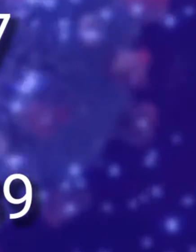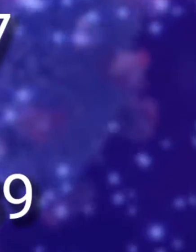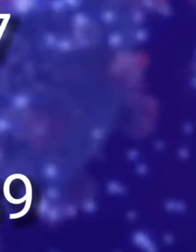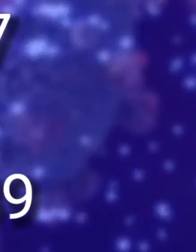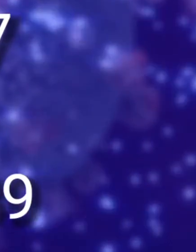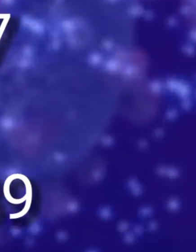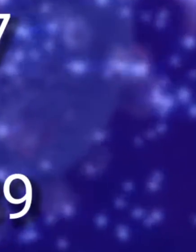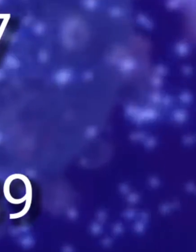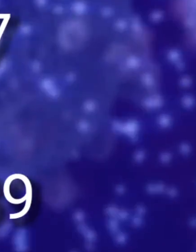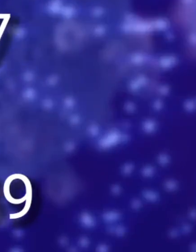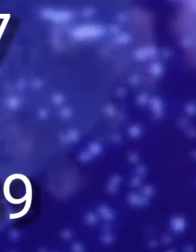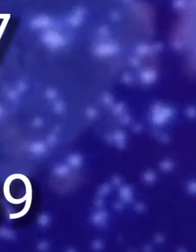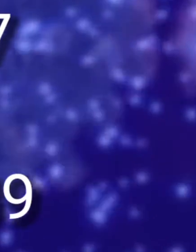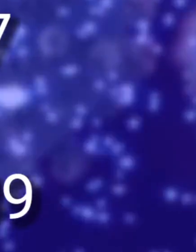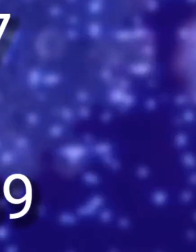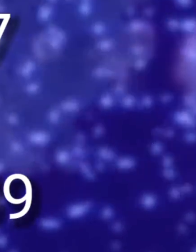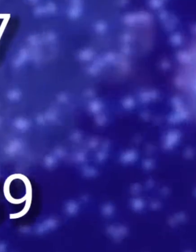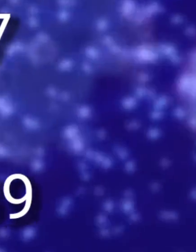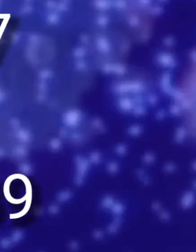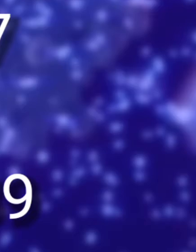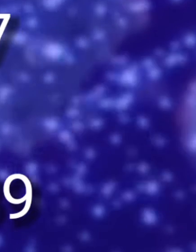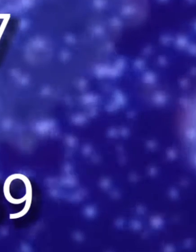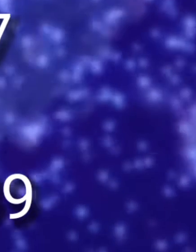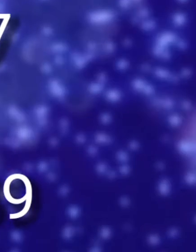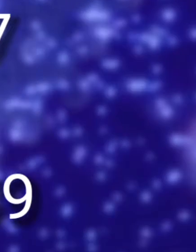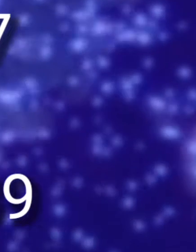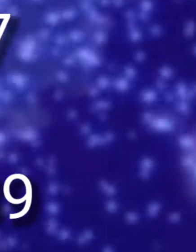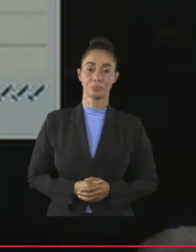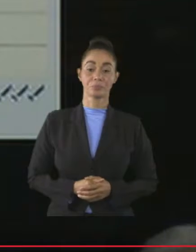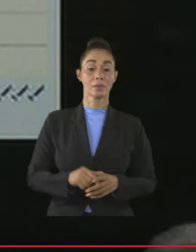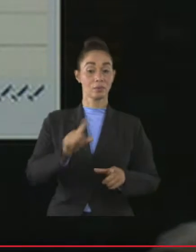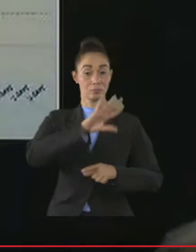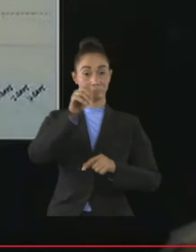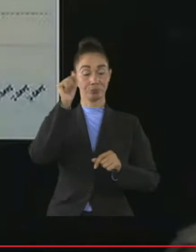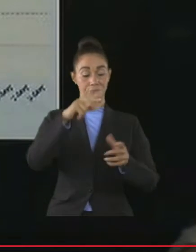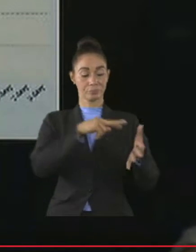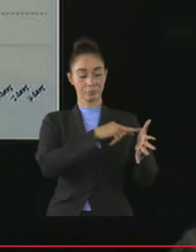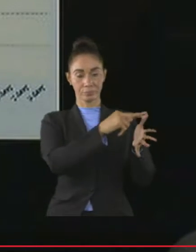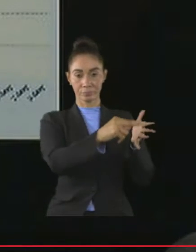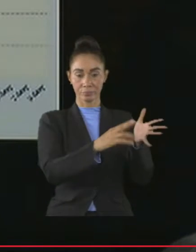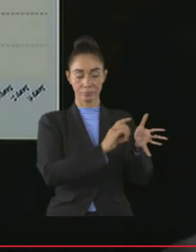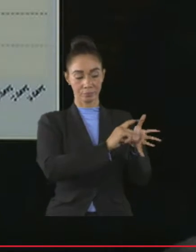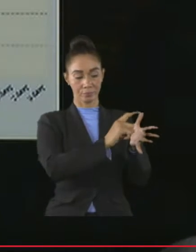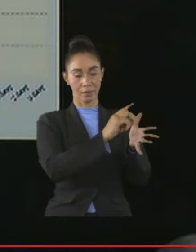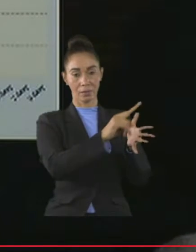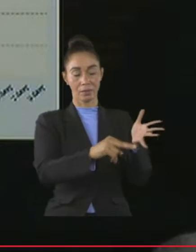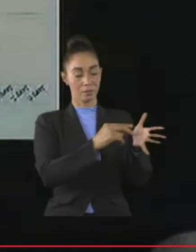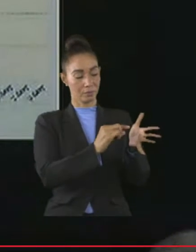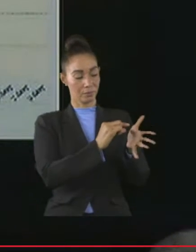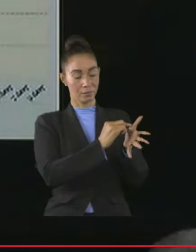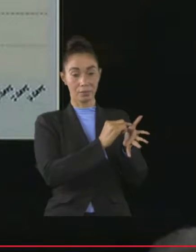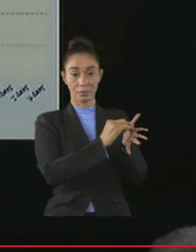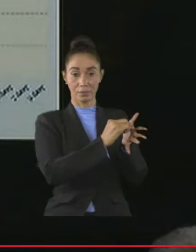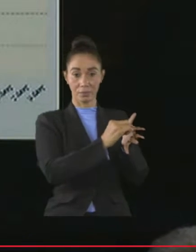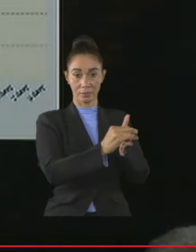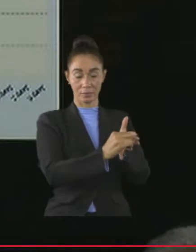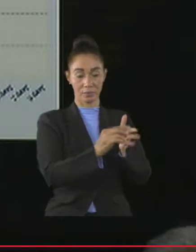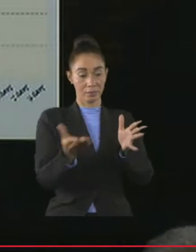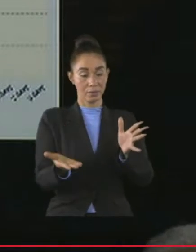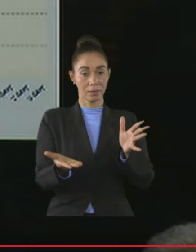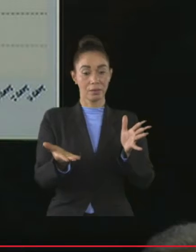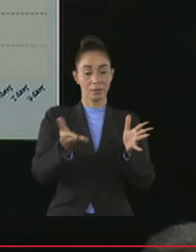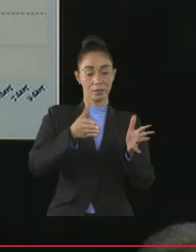acumulados, con lo cual, como pueden ver en la gráfica anexa, la línea de letalidad